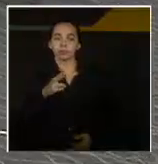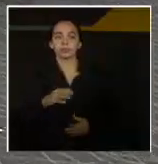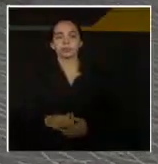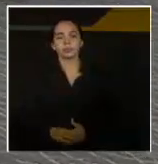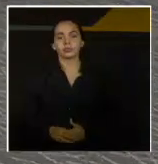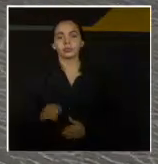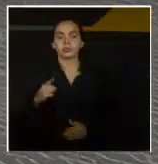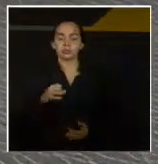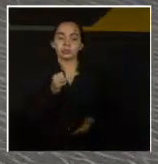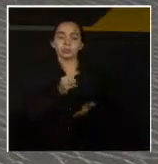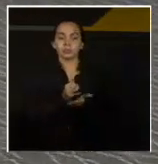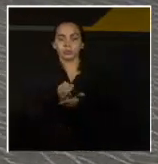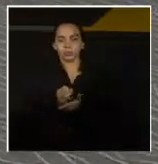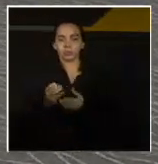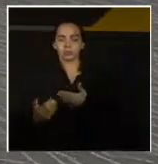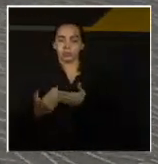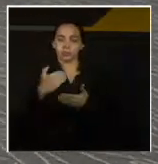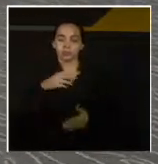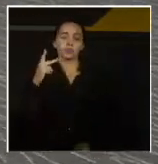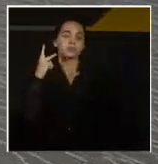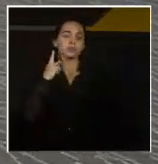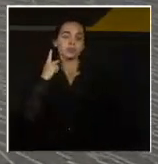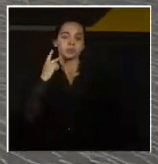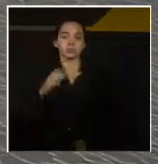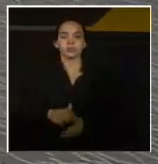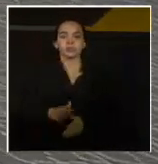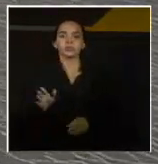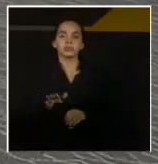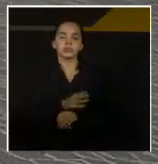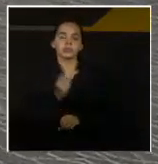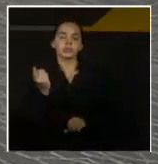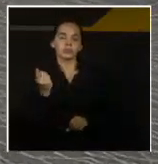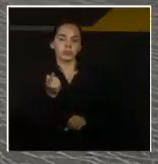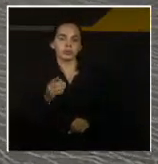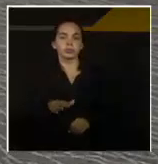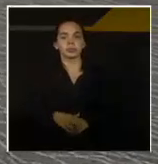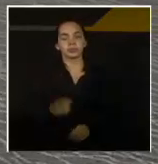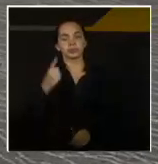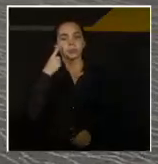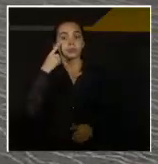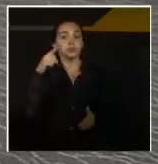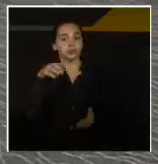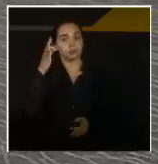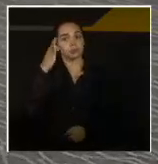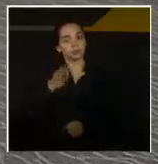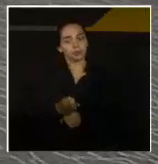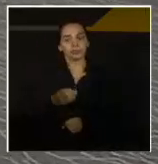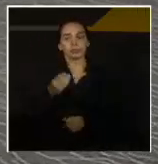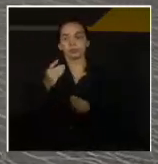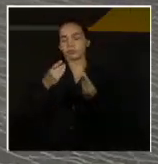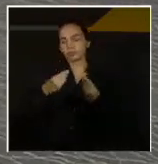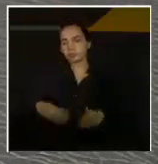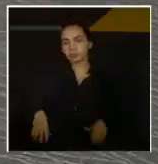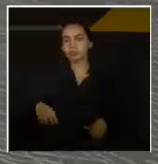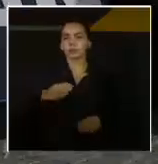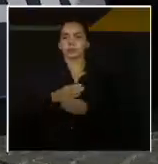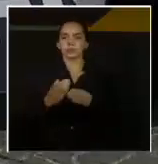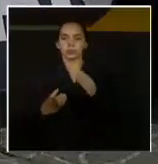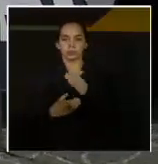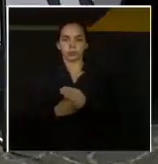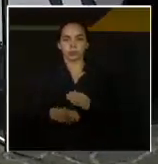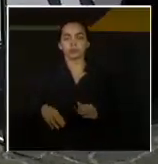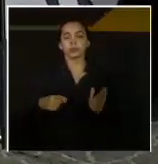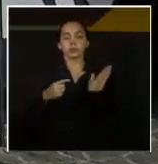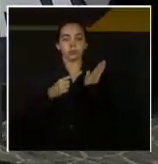fue que decidí entrar a la política. ¿Por qué decidí entrar a la política? Porque me di cuenta que si dejamos las cosas en las manos de los